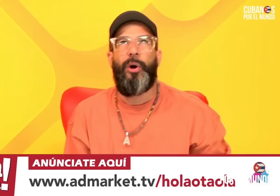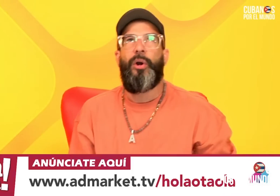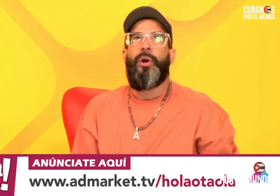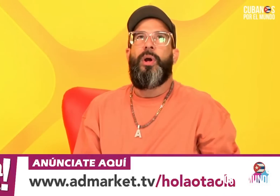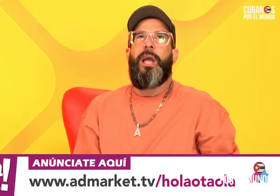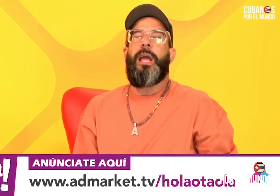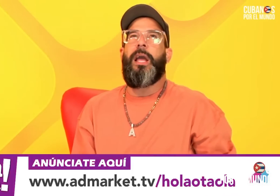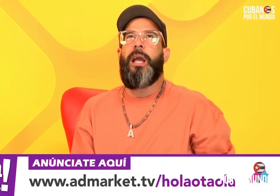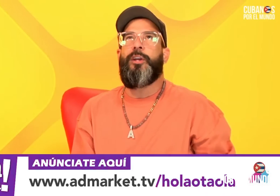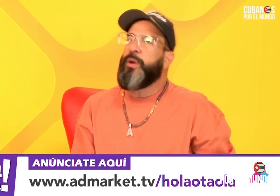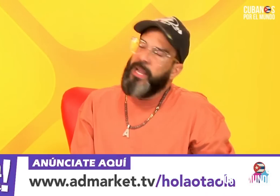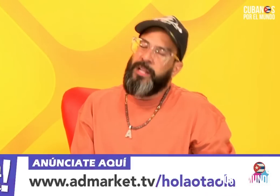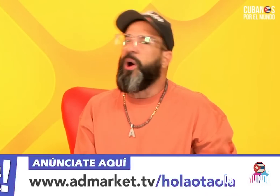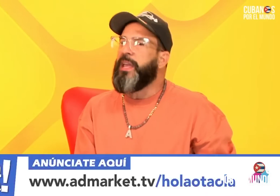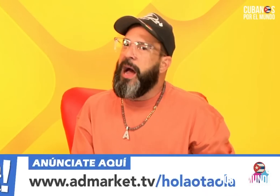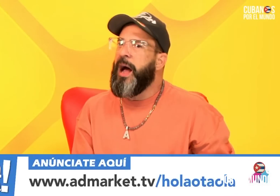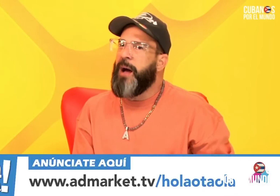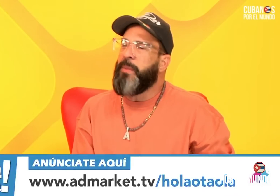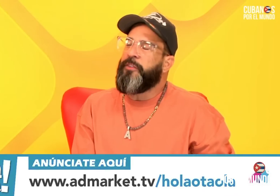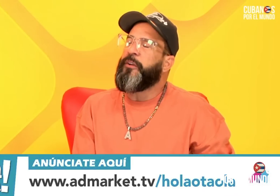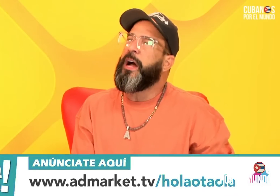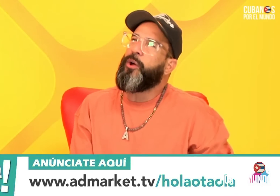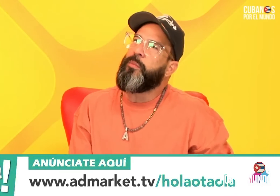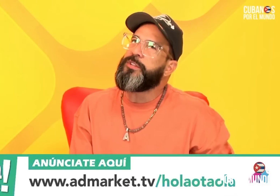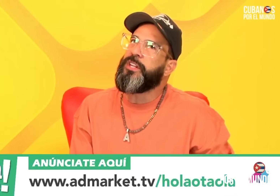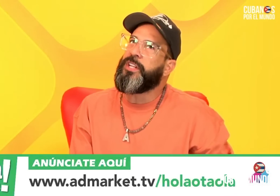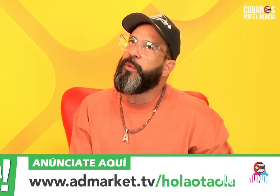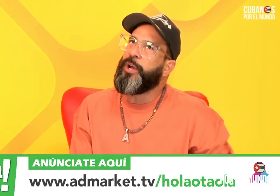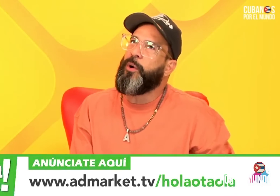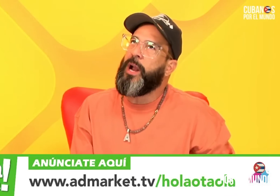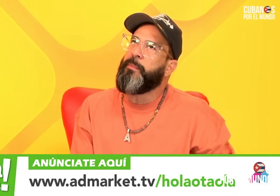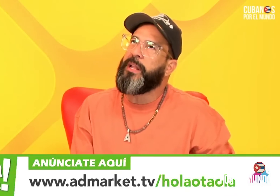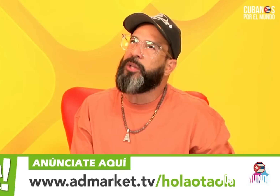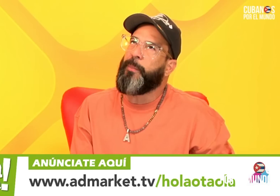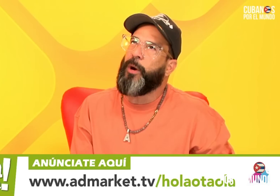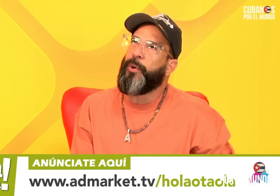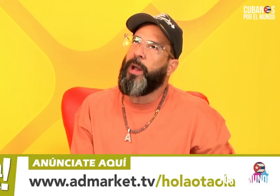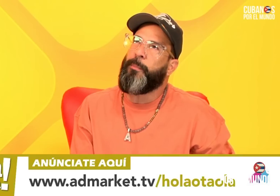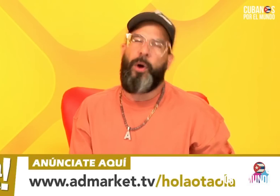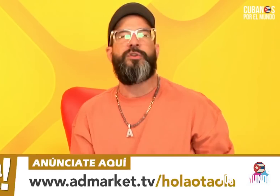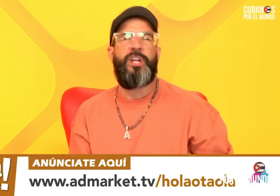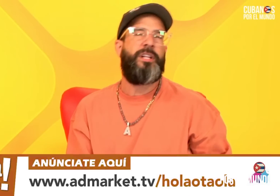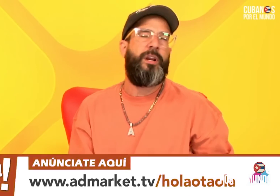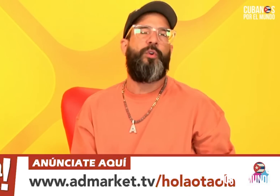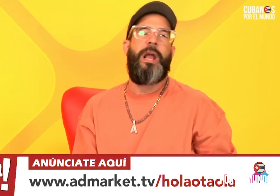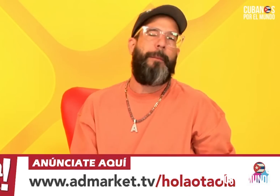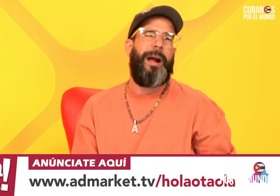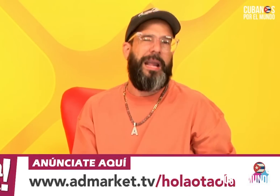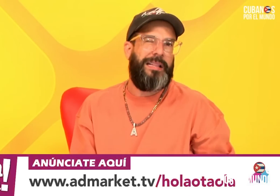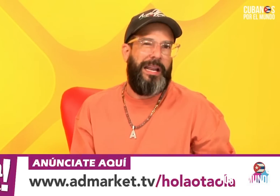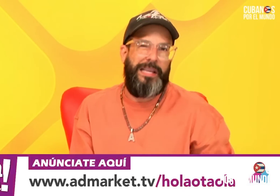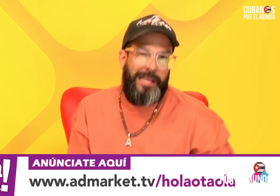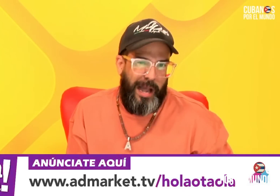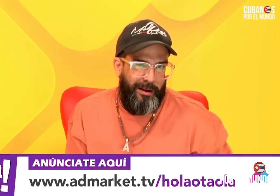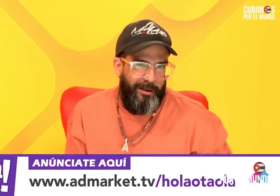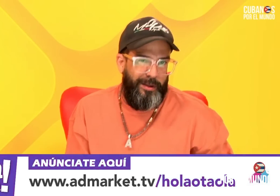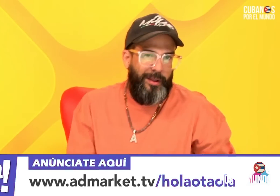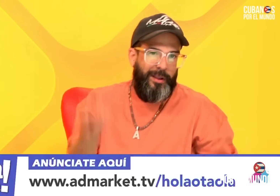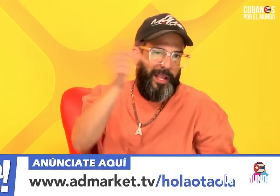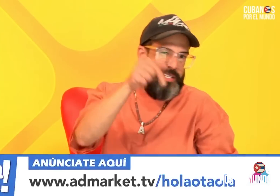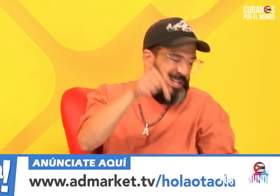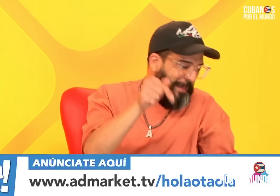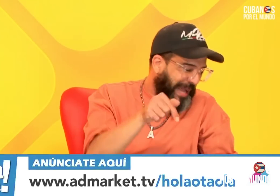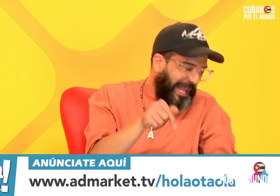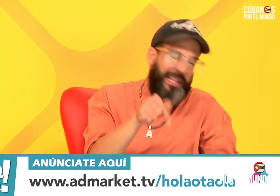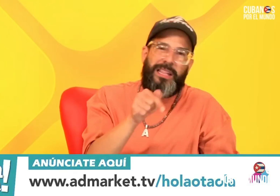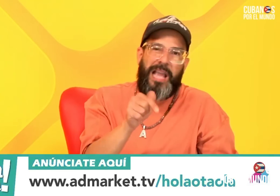ejemplo, yo entiendo que ya han verificado cómo se distribuyen los alimentos, pero, por ejemplo, ¿cómo se distribuye la paquetería